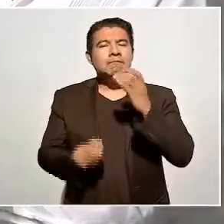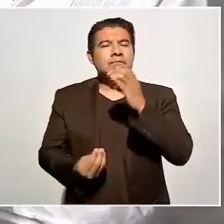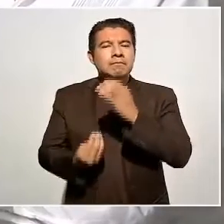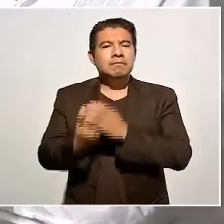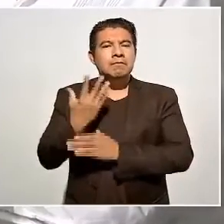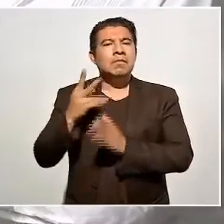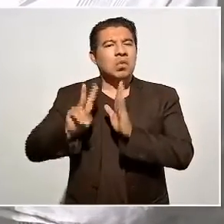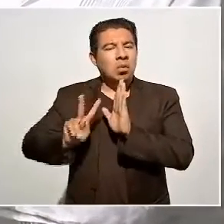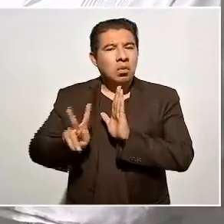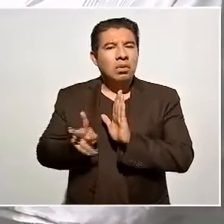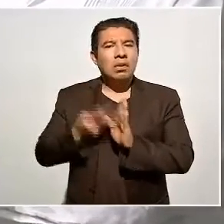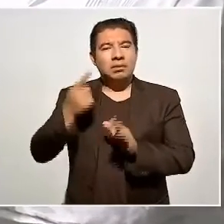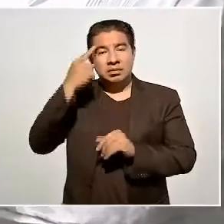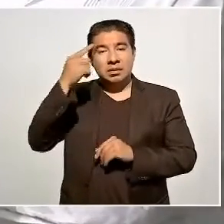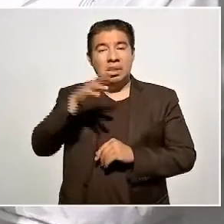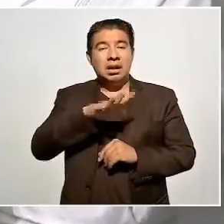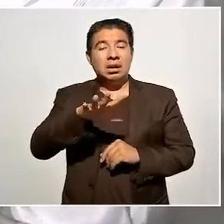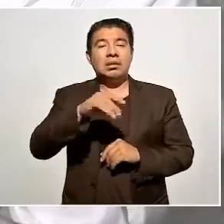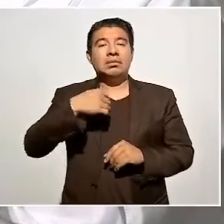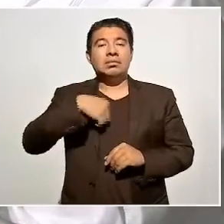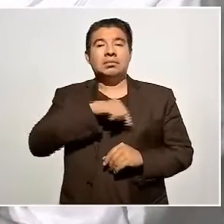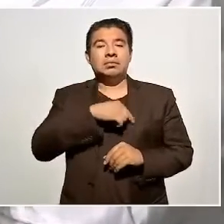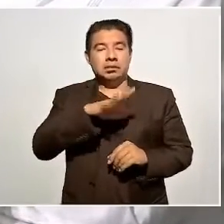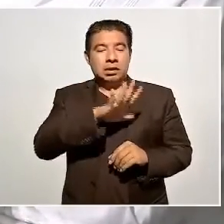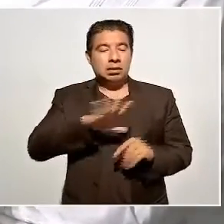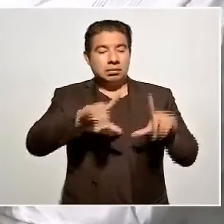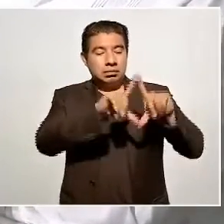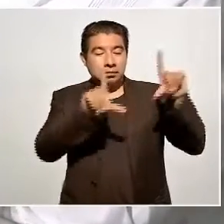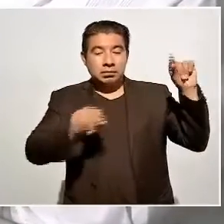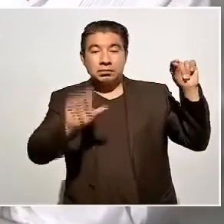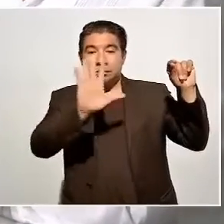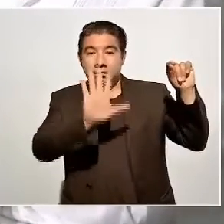le toca al sureste y